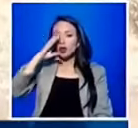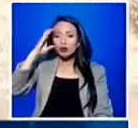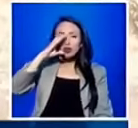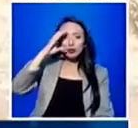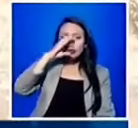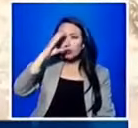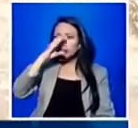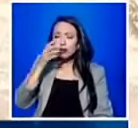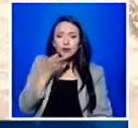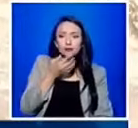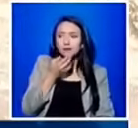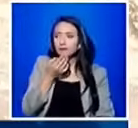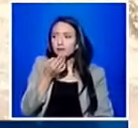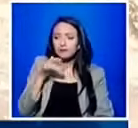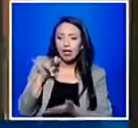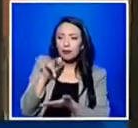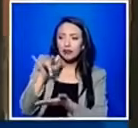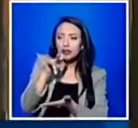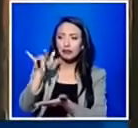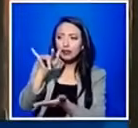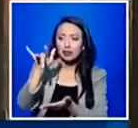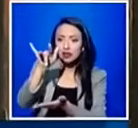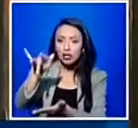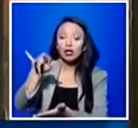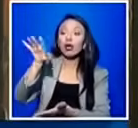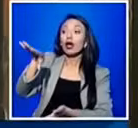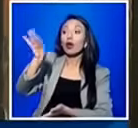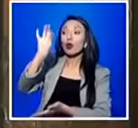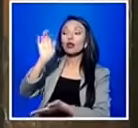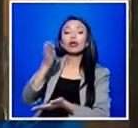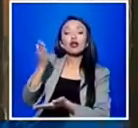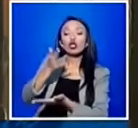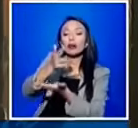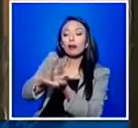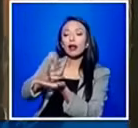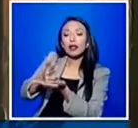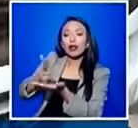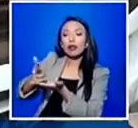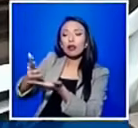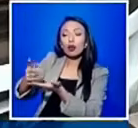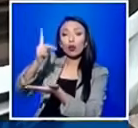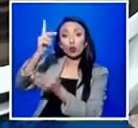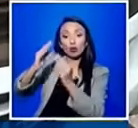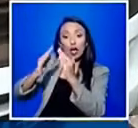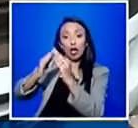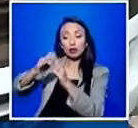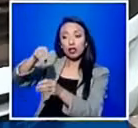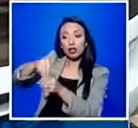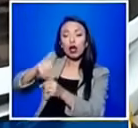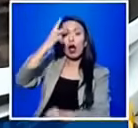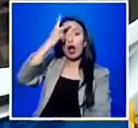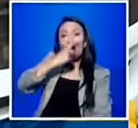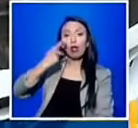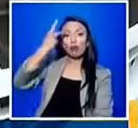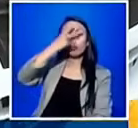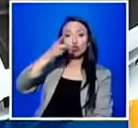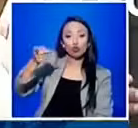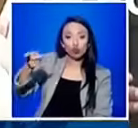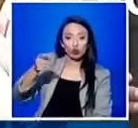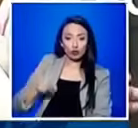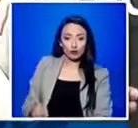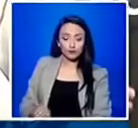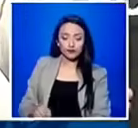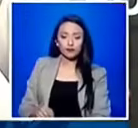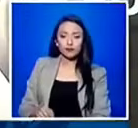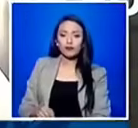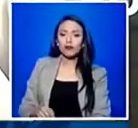del vehículo permitió a las autoridades dar con su ubicación en el interior de una casa en el sector de Carapungo.